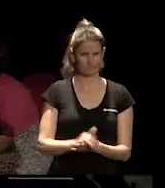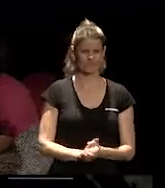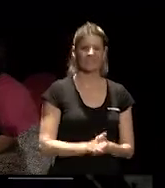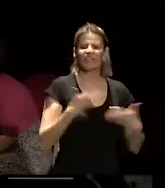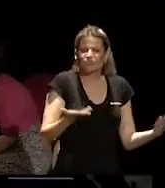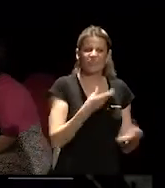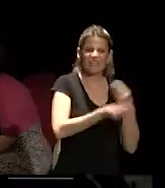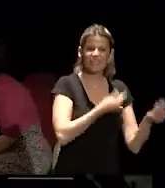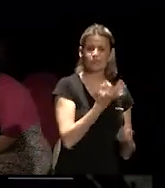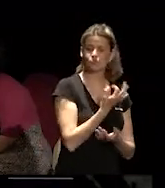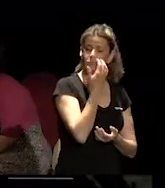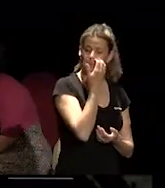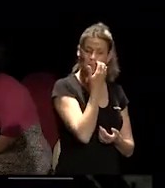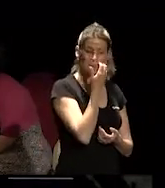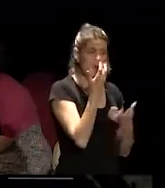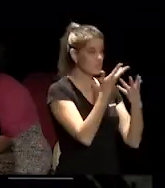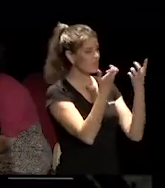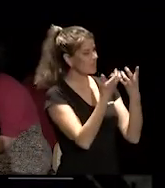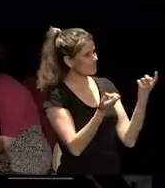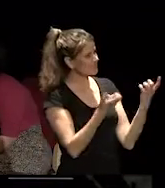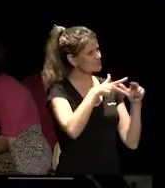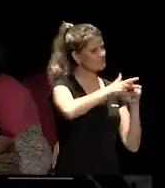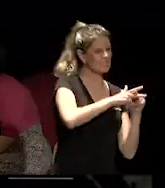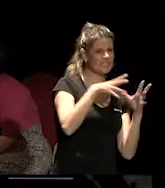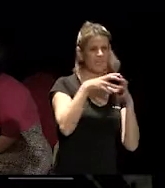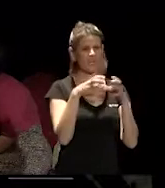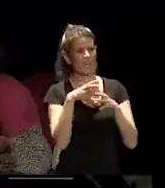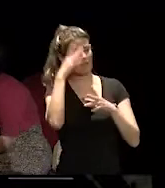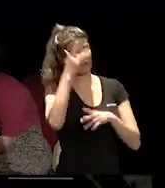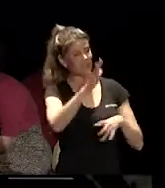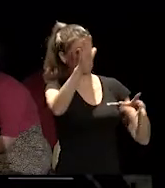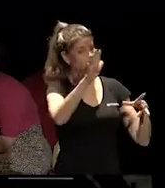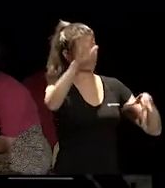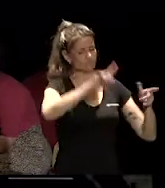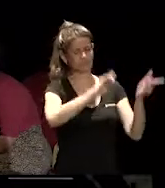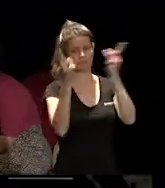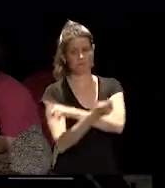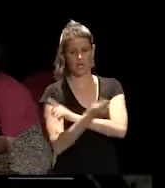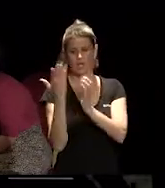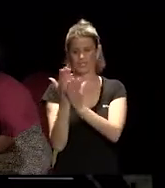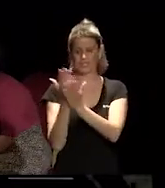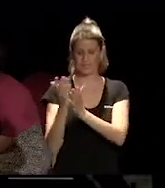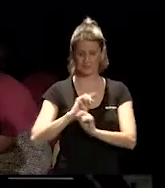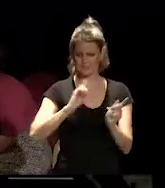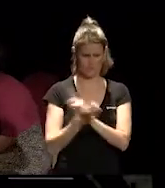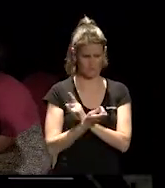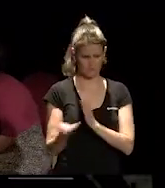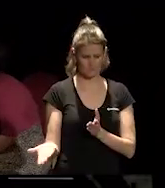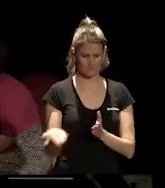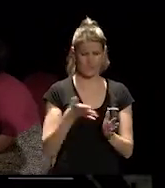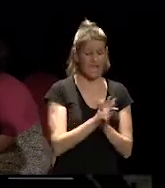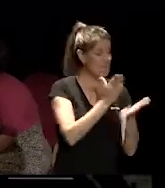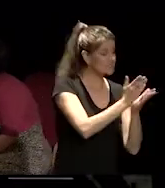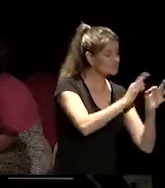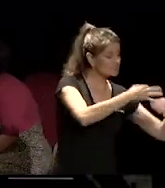Nos recortamos unas letras, pusimos Taller Naranja Imaginario y empezamos a transformar lo que era la clase. Era una clase normal donde esperaban